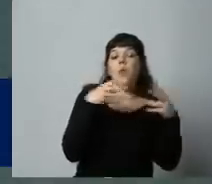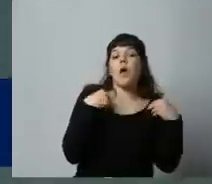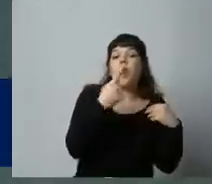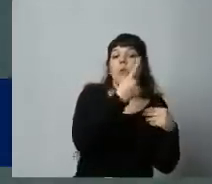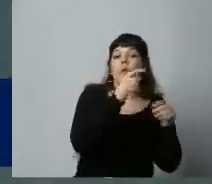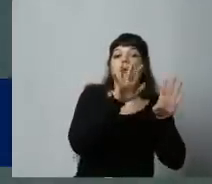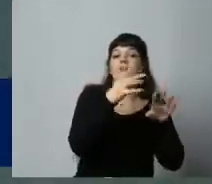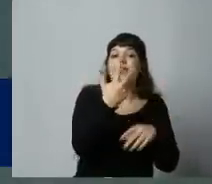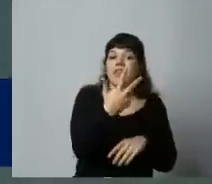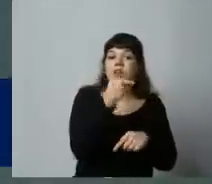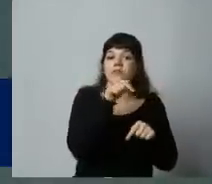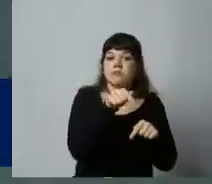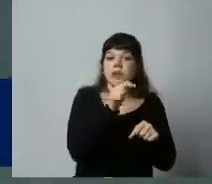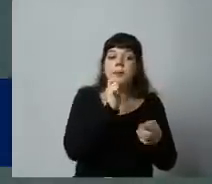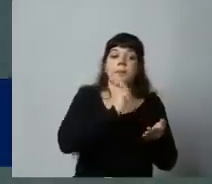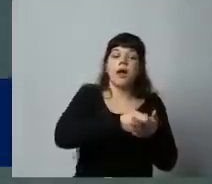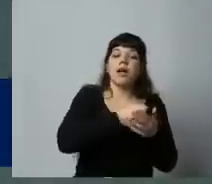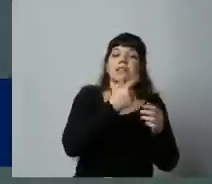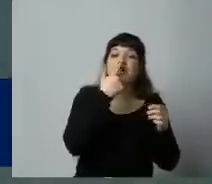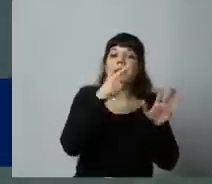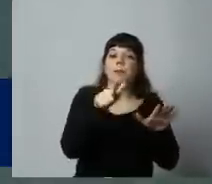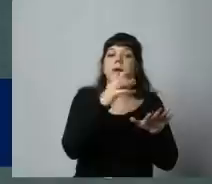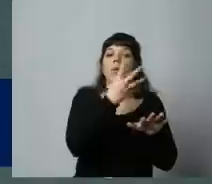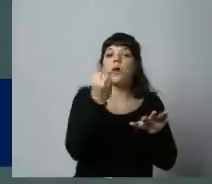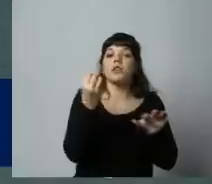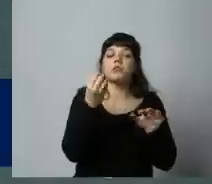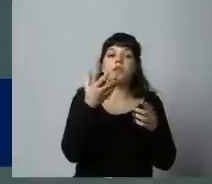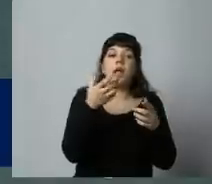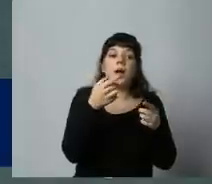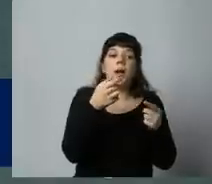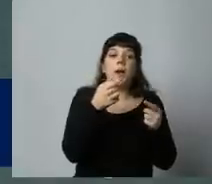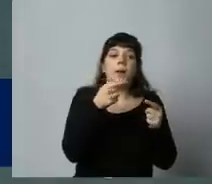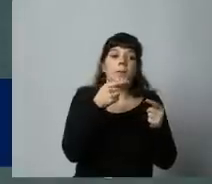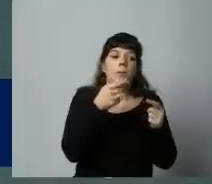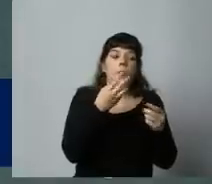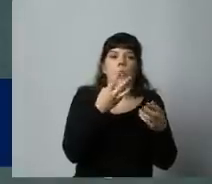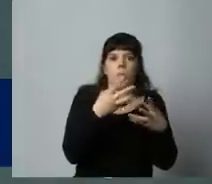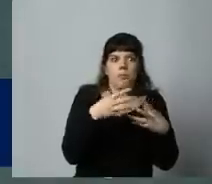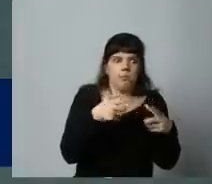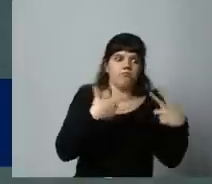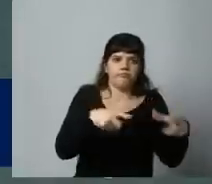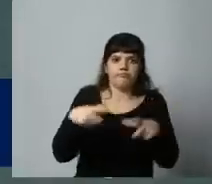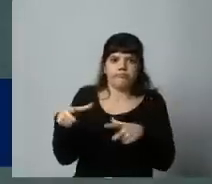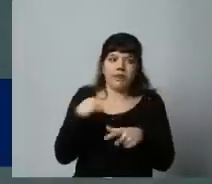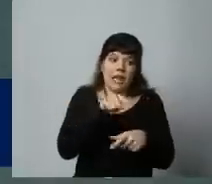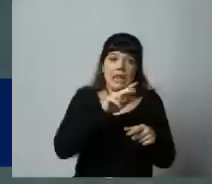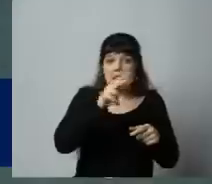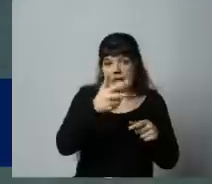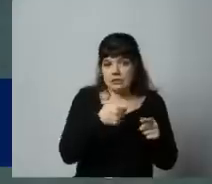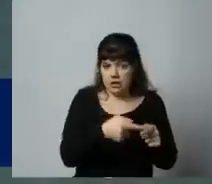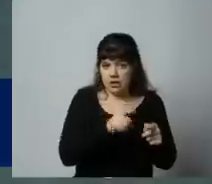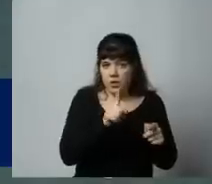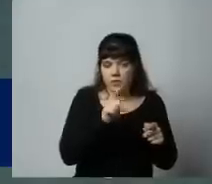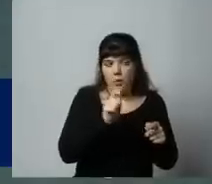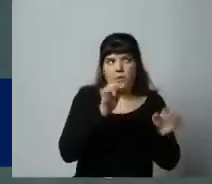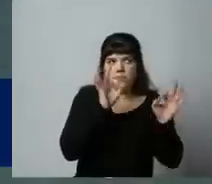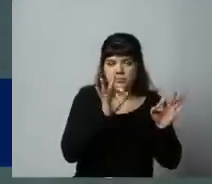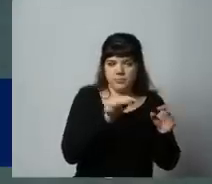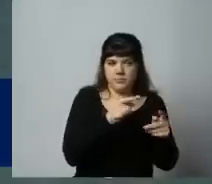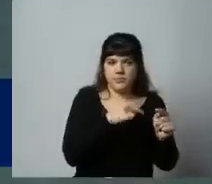193 se pagaron 7440 porciones Esta es tercerizada asistieron